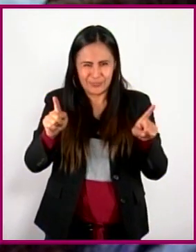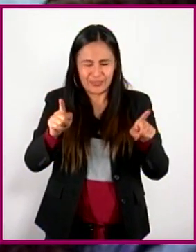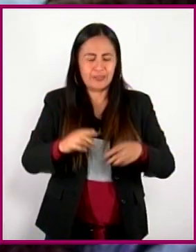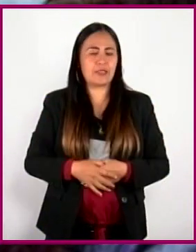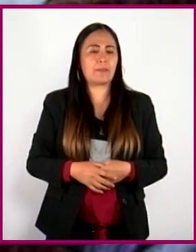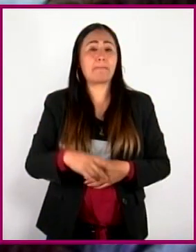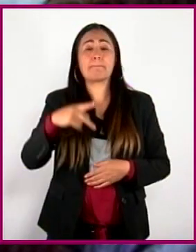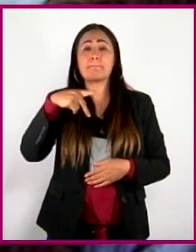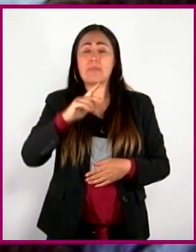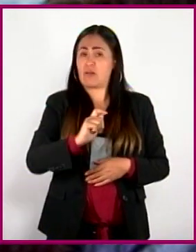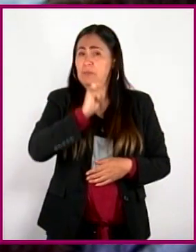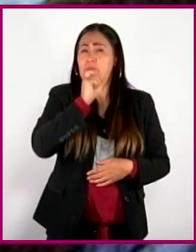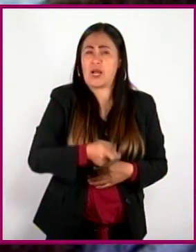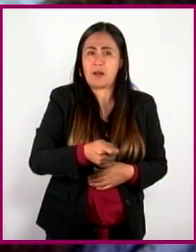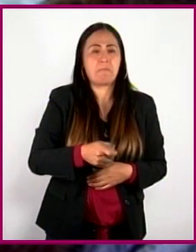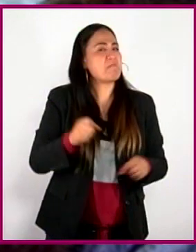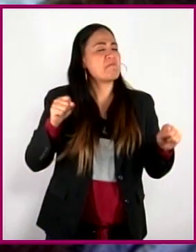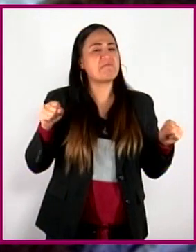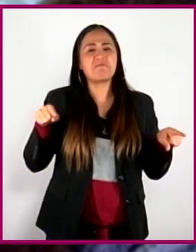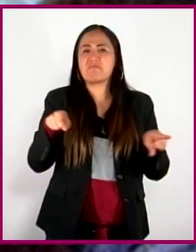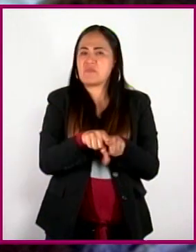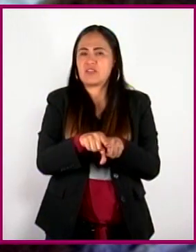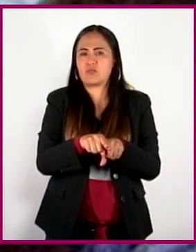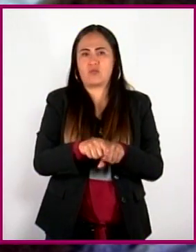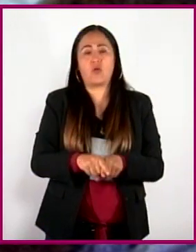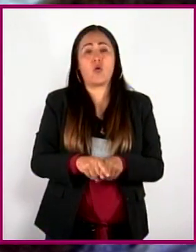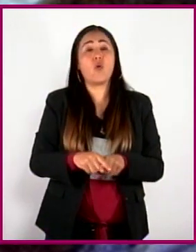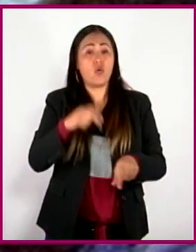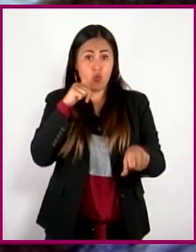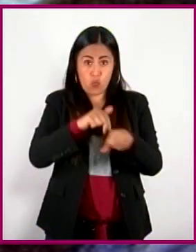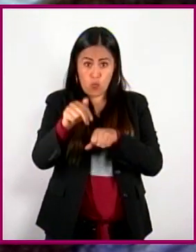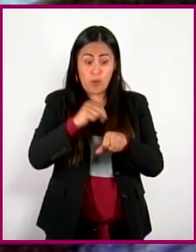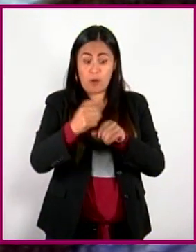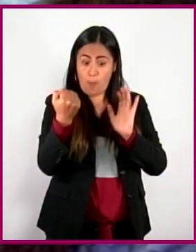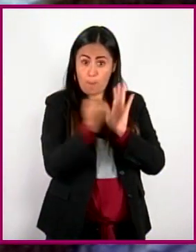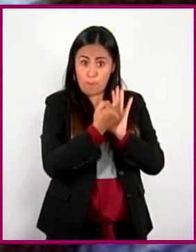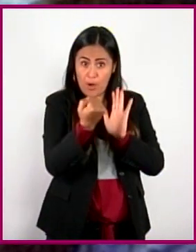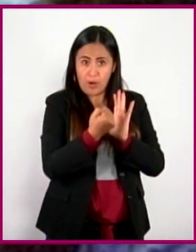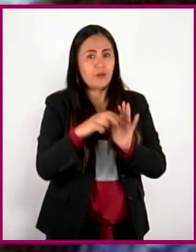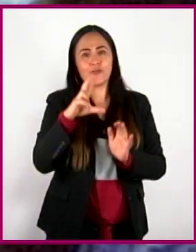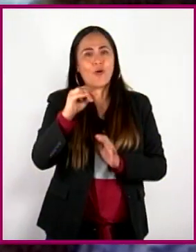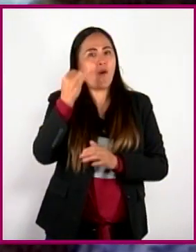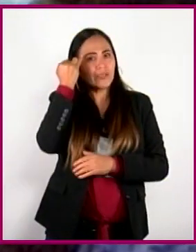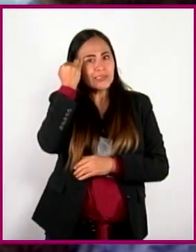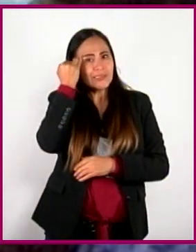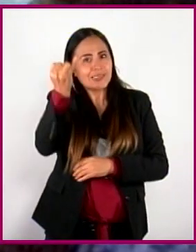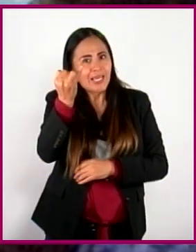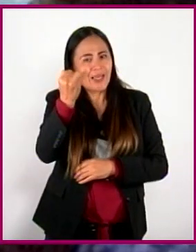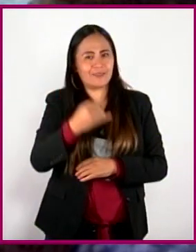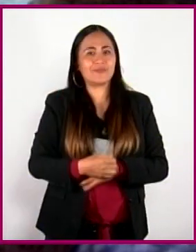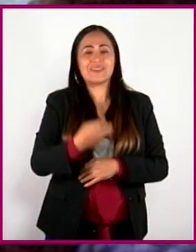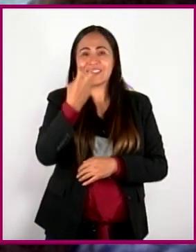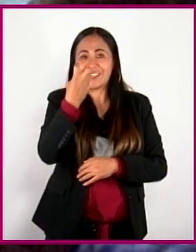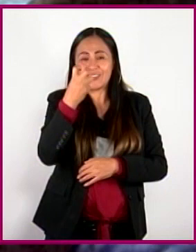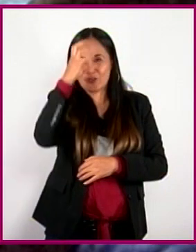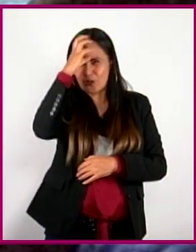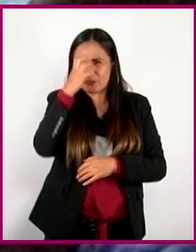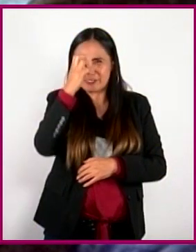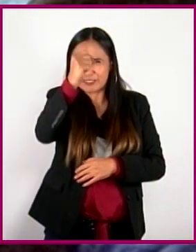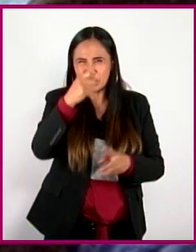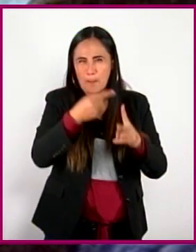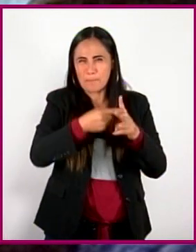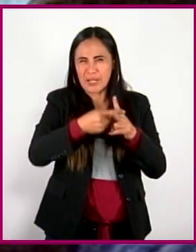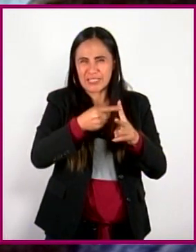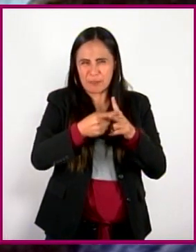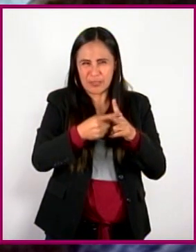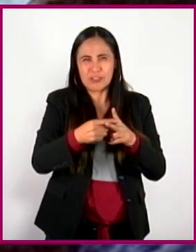el significado es el mismo, puesto que el número no es un símbolo, sino que es una idea. Y es de los primeros conceptos matemáticos abstractos